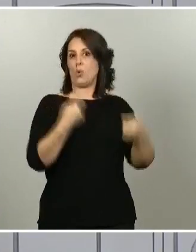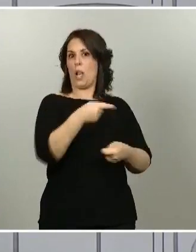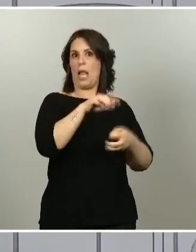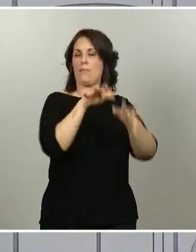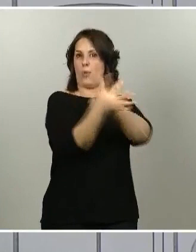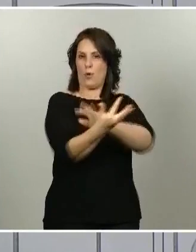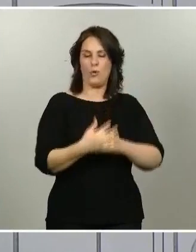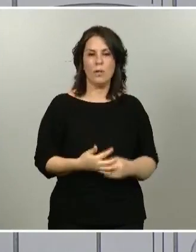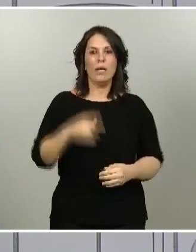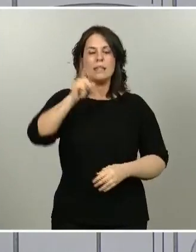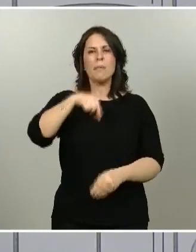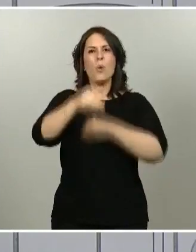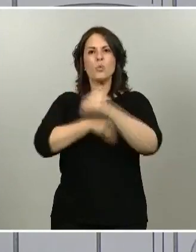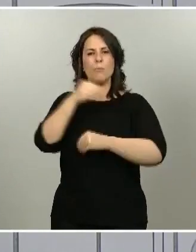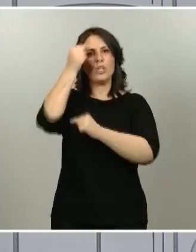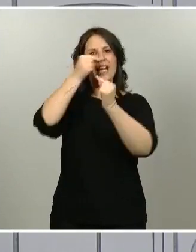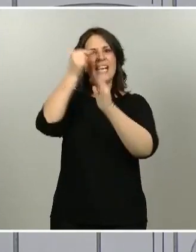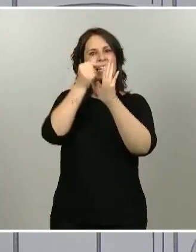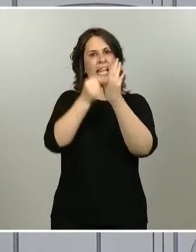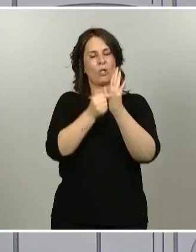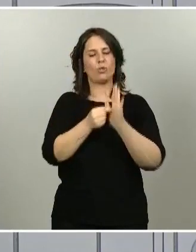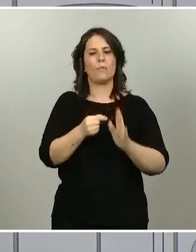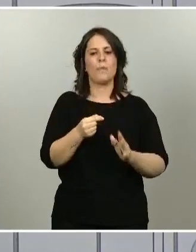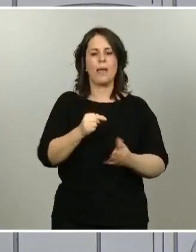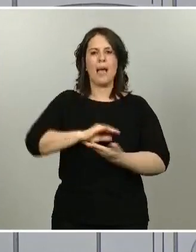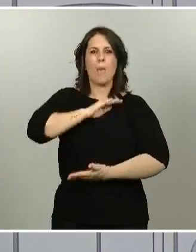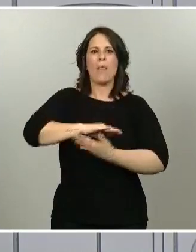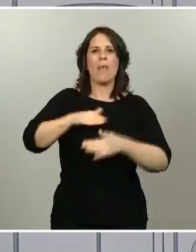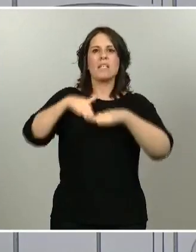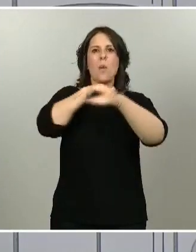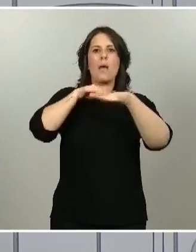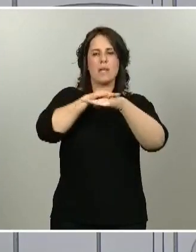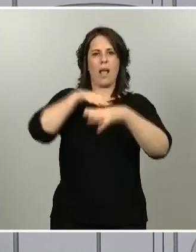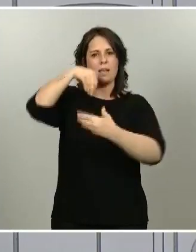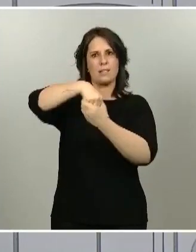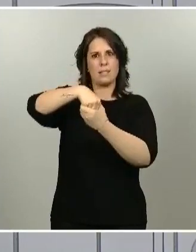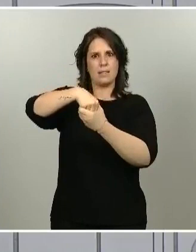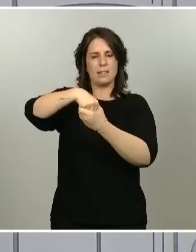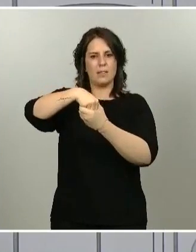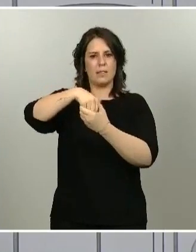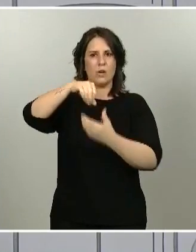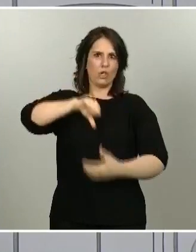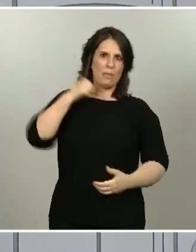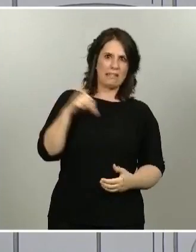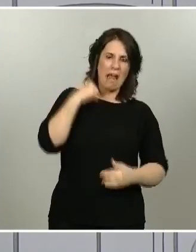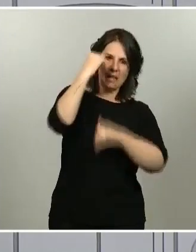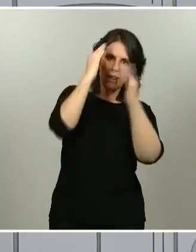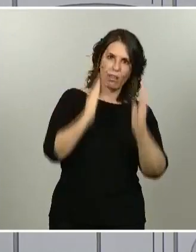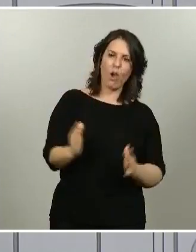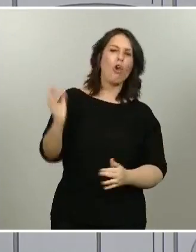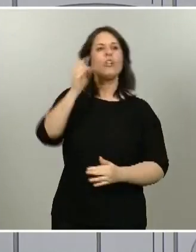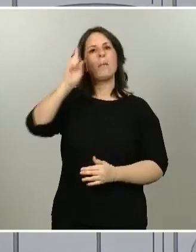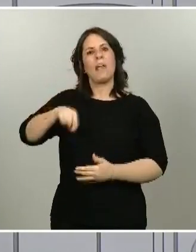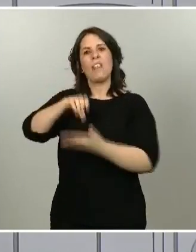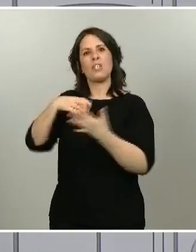también criterios de capacidades básicas asistenciales, tanto en atención hospitalaria como en atención primaria.